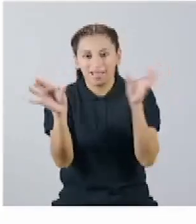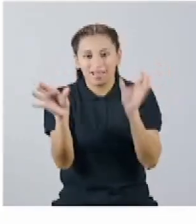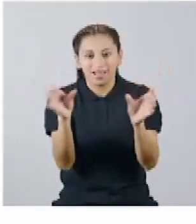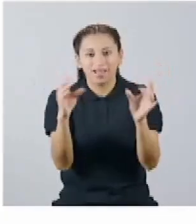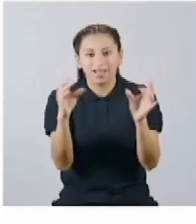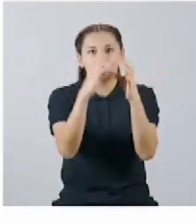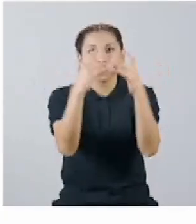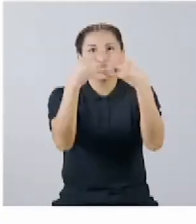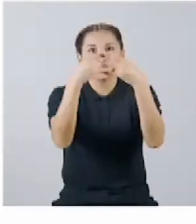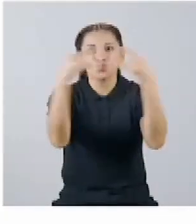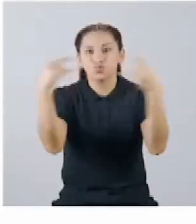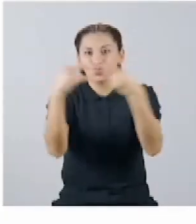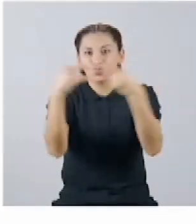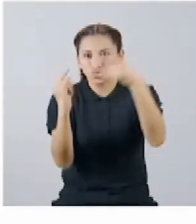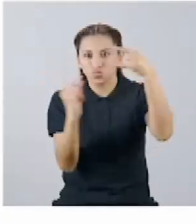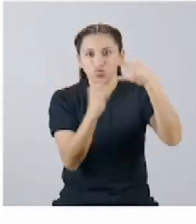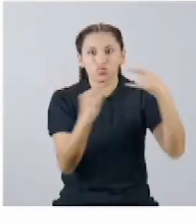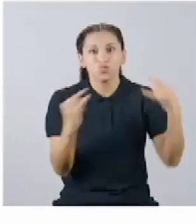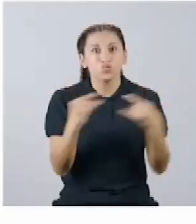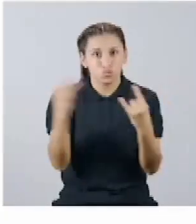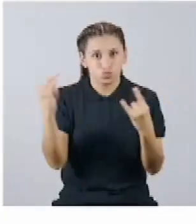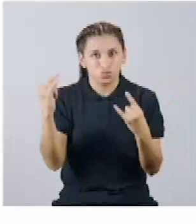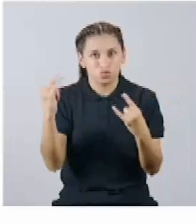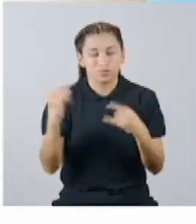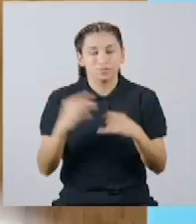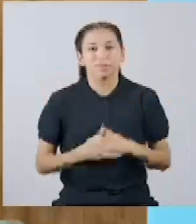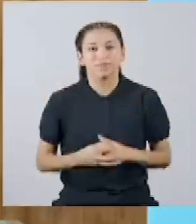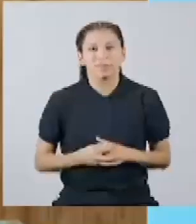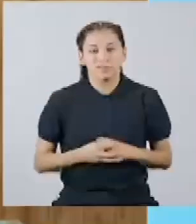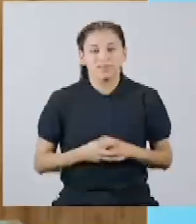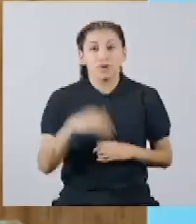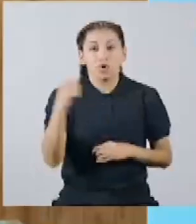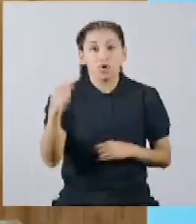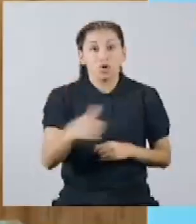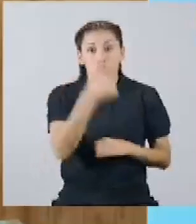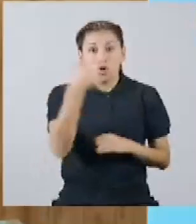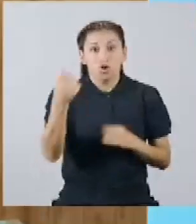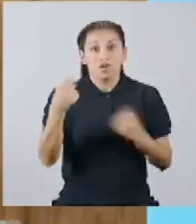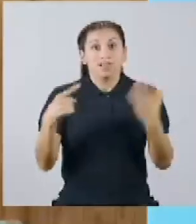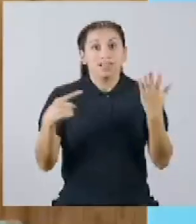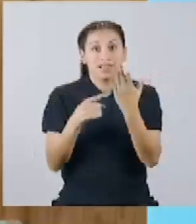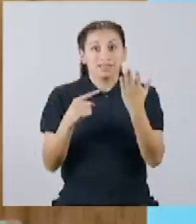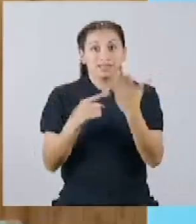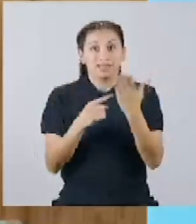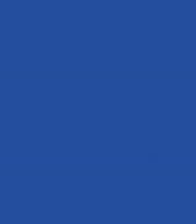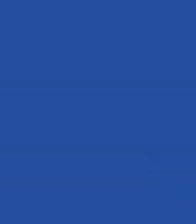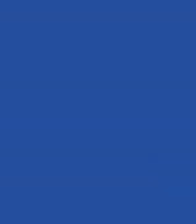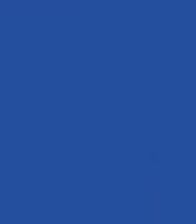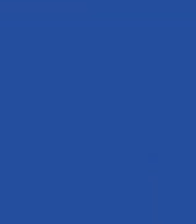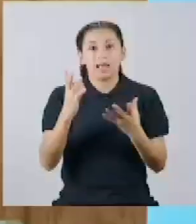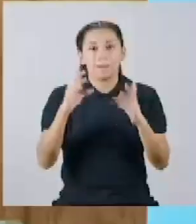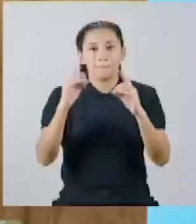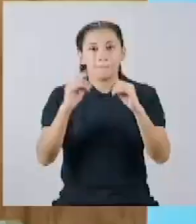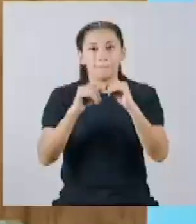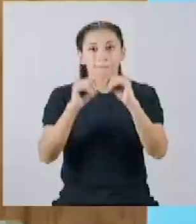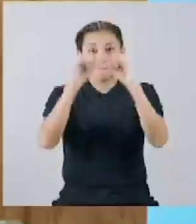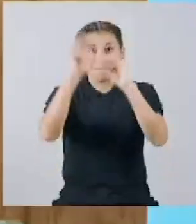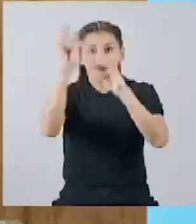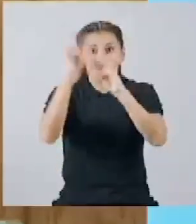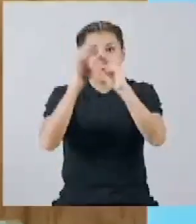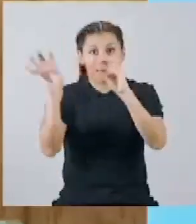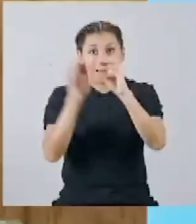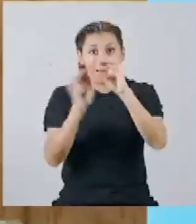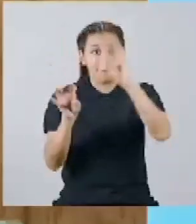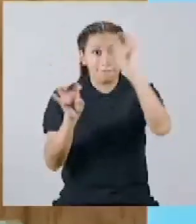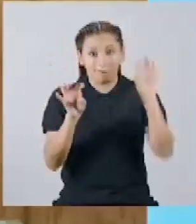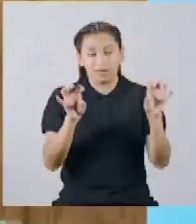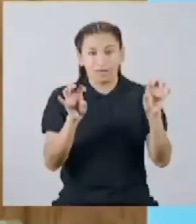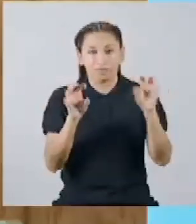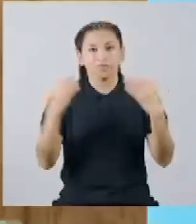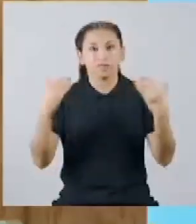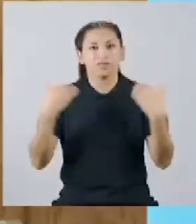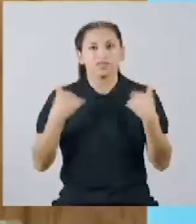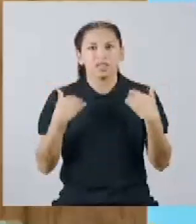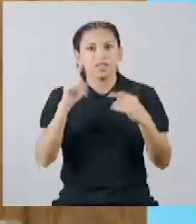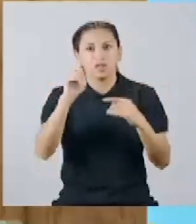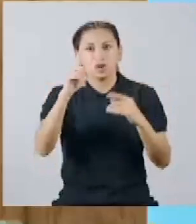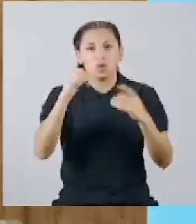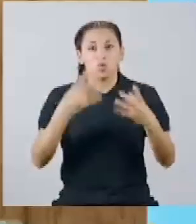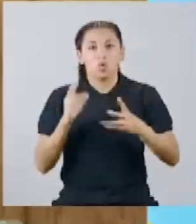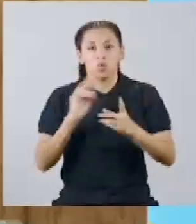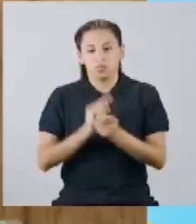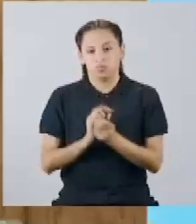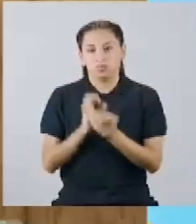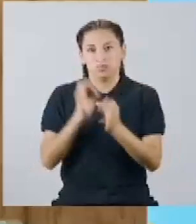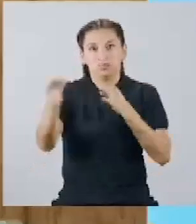información de cada uno de los grupos. Otra técnica es el mapa de empatía. Consiste en ponernos en el traje del